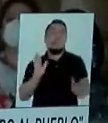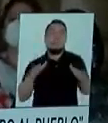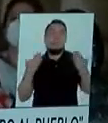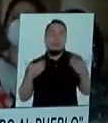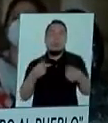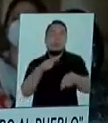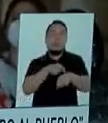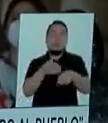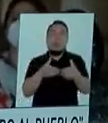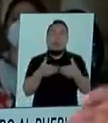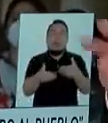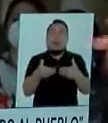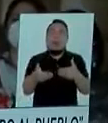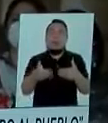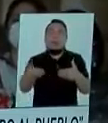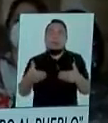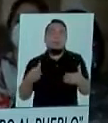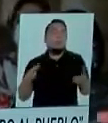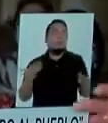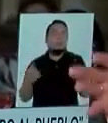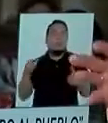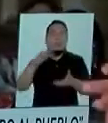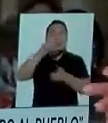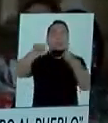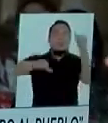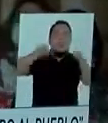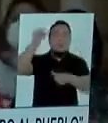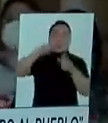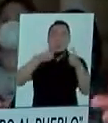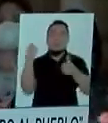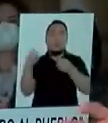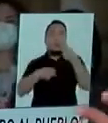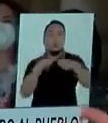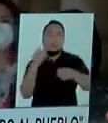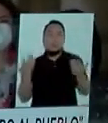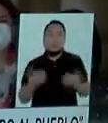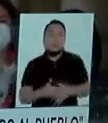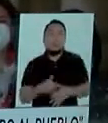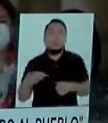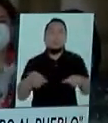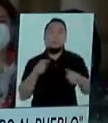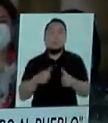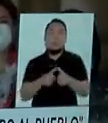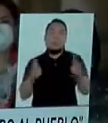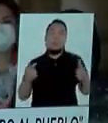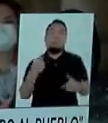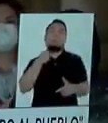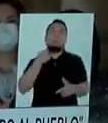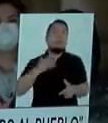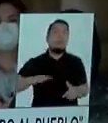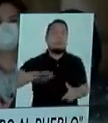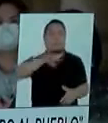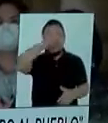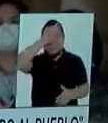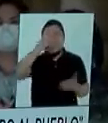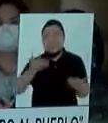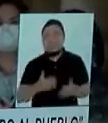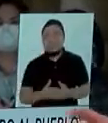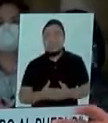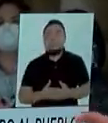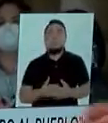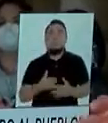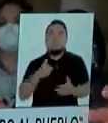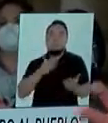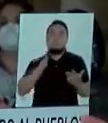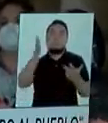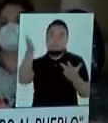tal Cairo, el tal Abad, no sé quién más salió en Canal, ya ni me acuerdo, un señor que salió en Canal 7 diciendo que